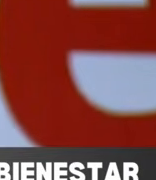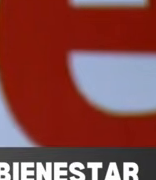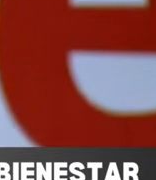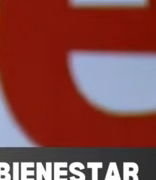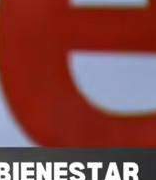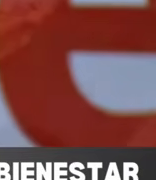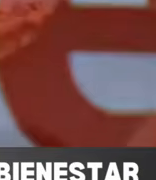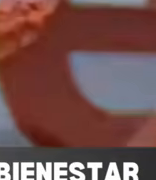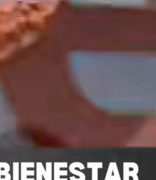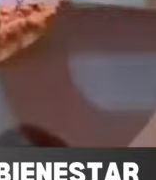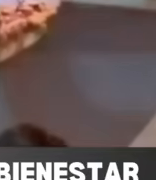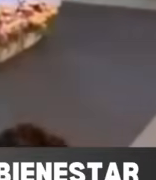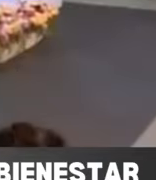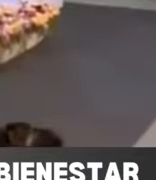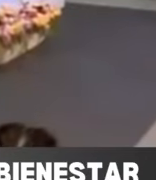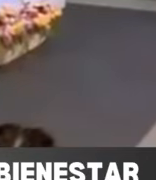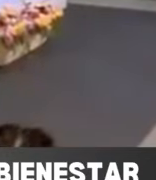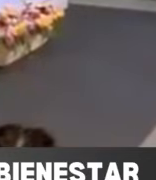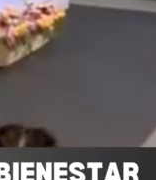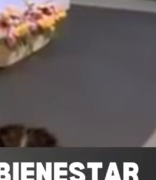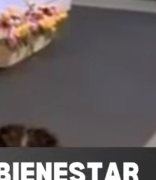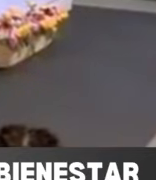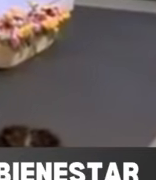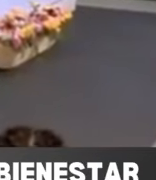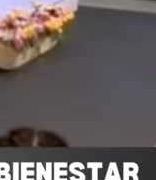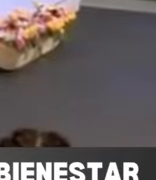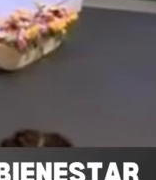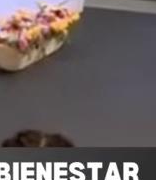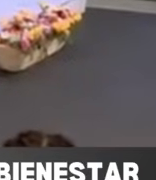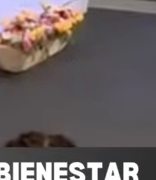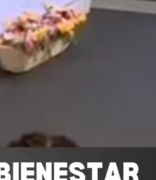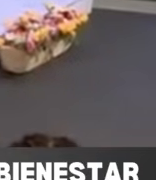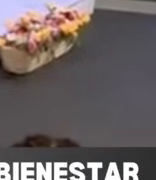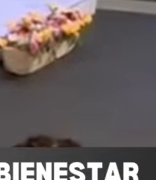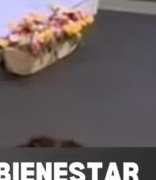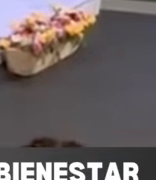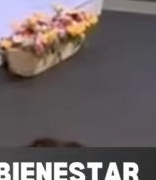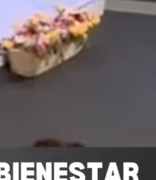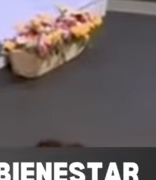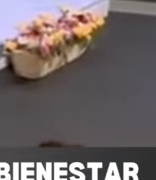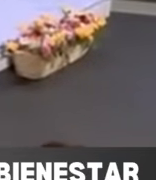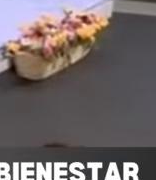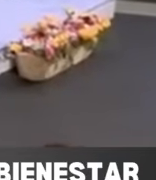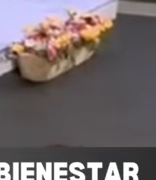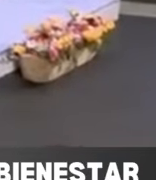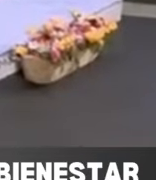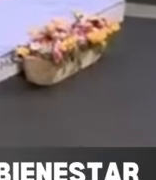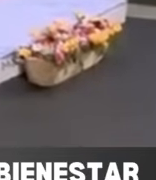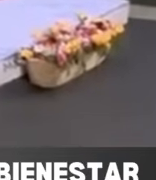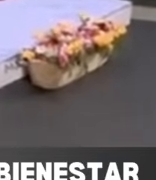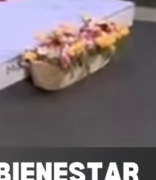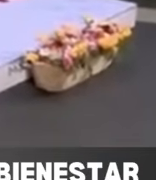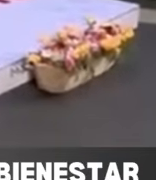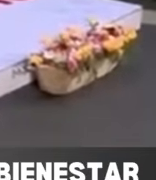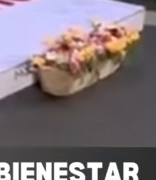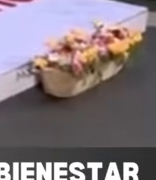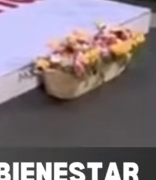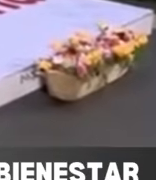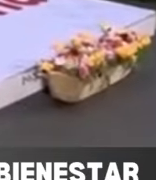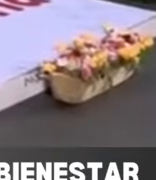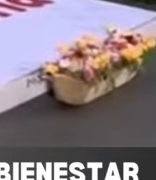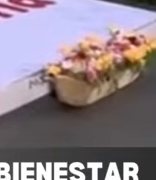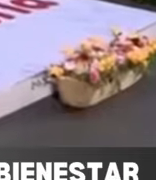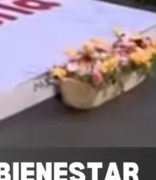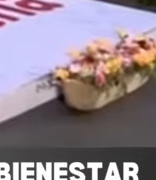los máximos históricos de salario promedio. Estamos en los mínimos históricos de